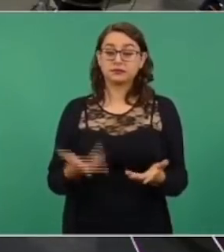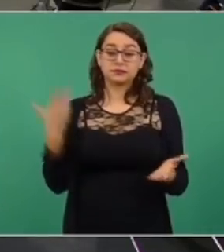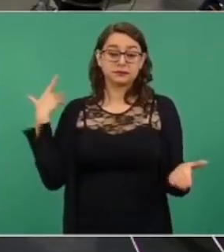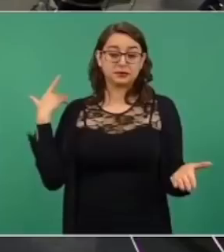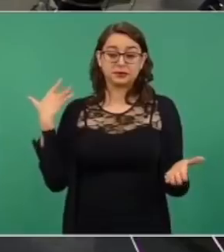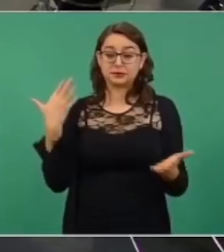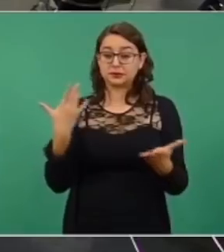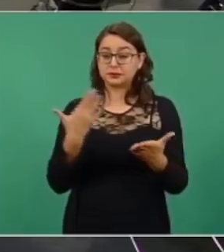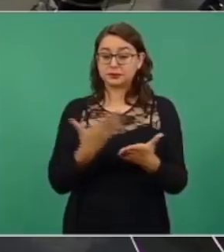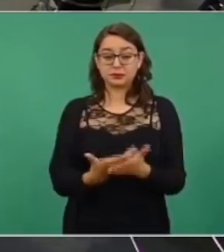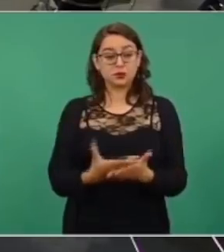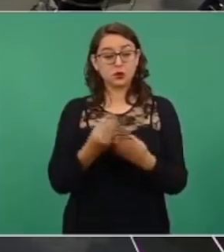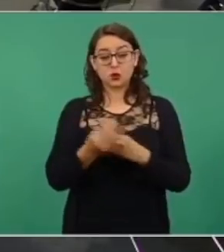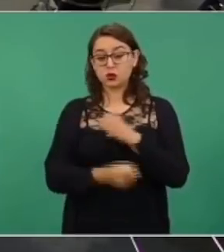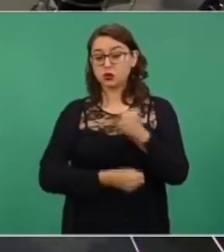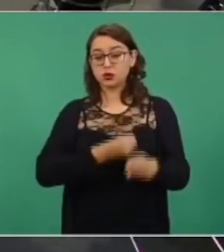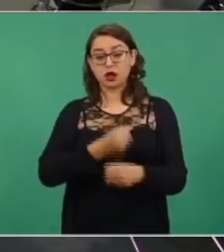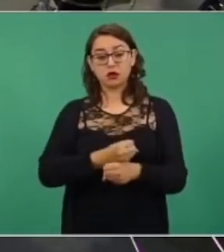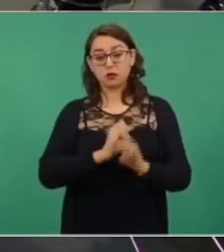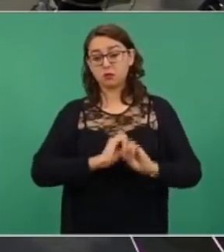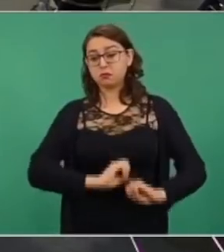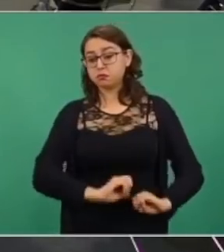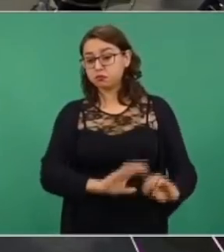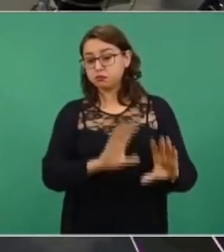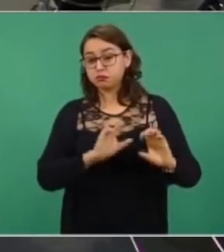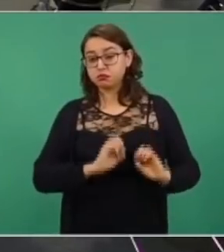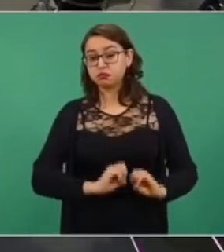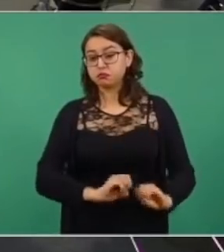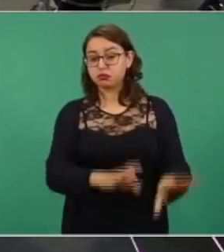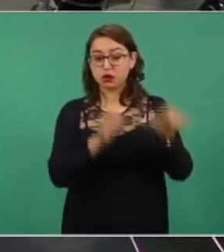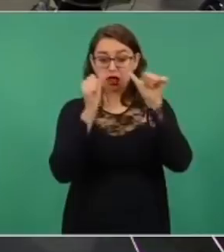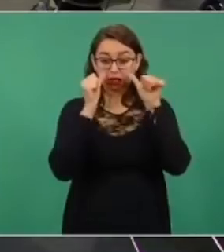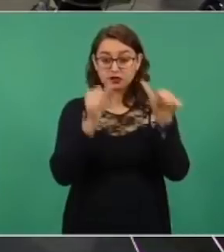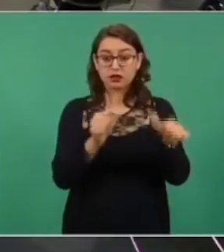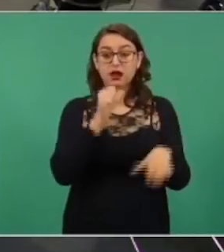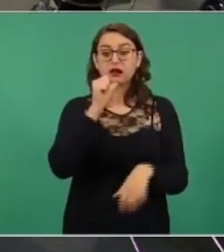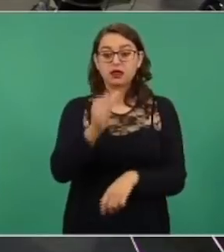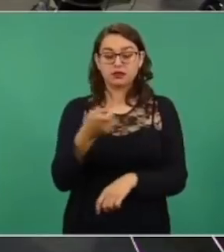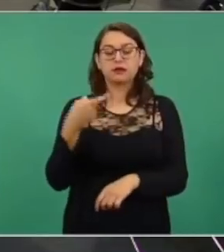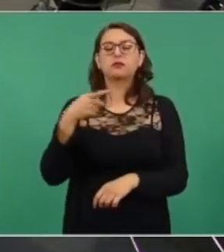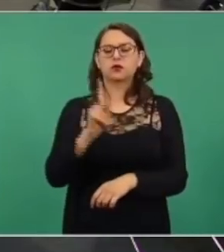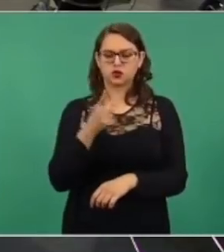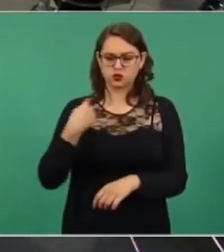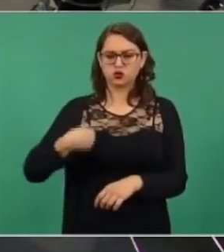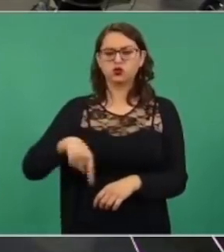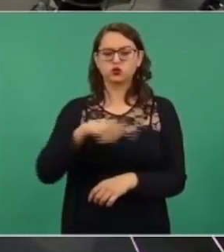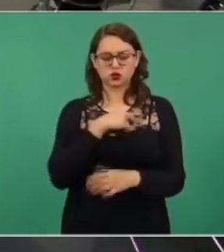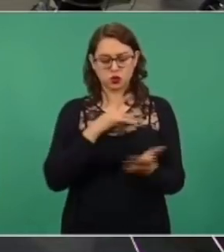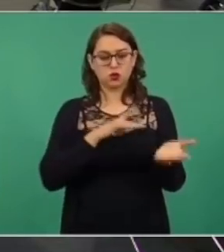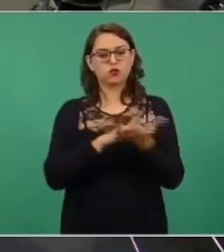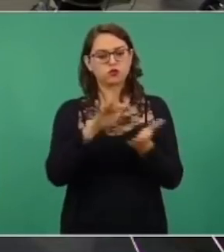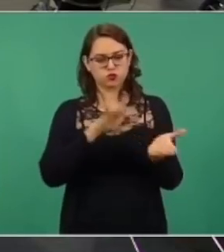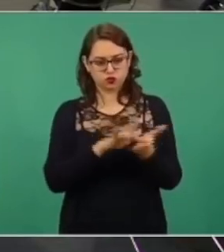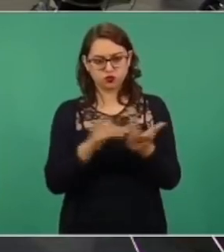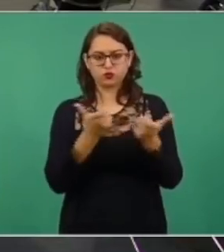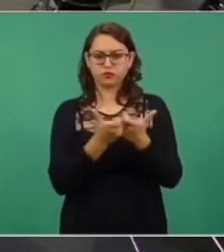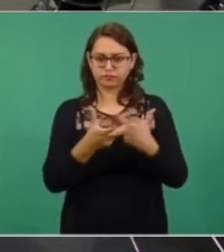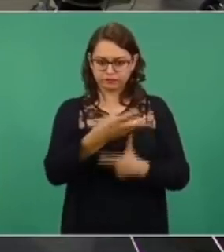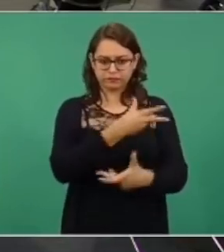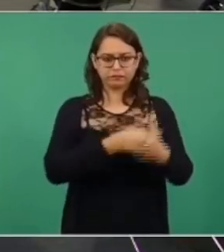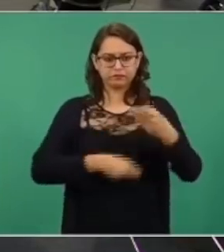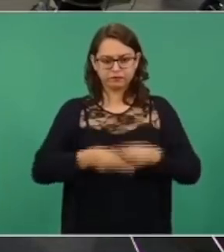tiempos abandono, pero tenemos que seguir apoyando, reactivando la economía.